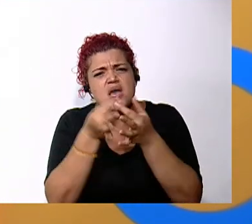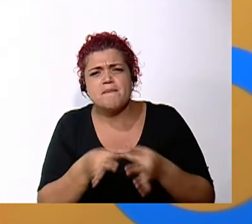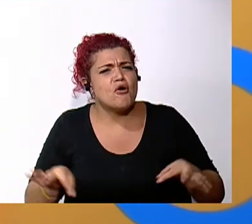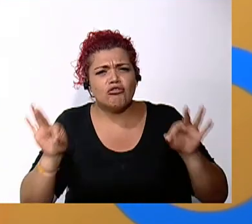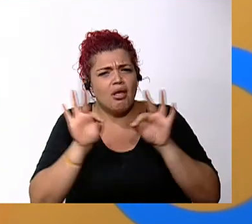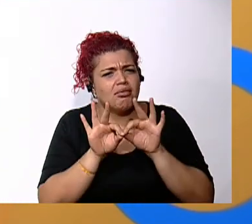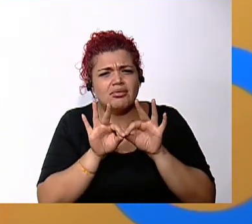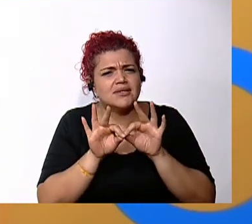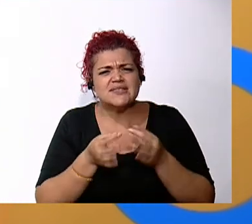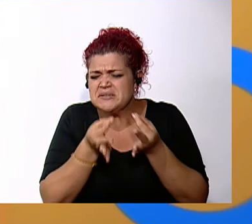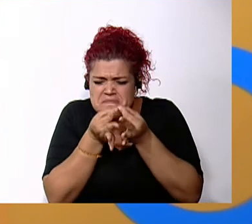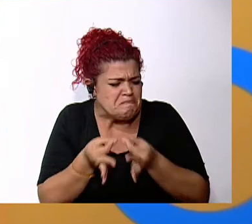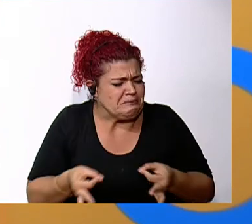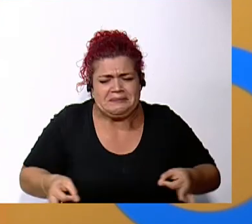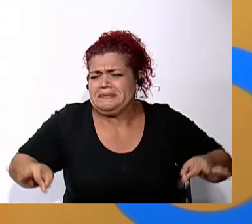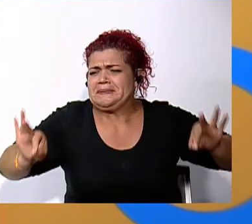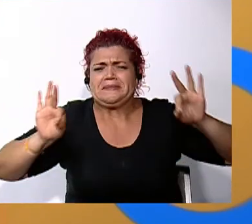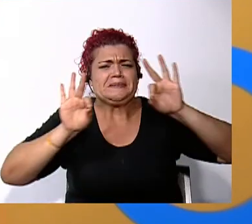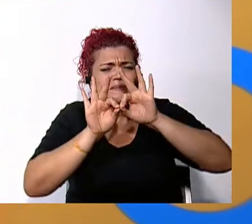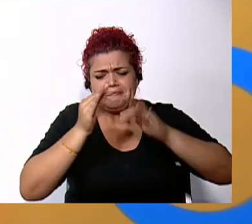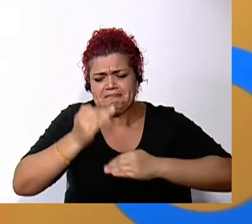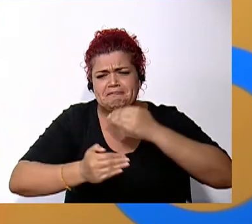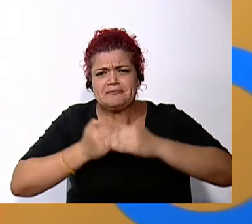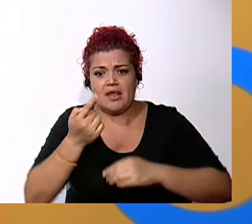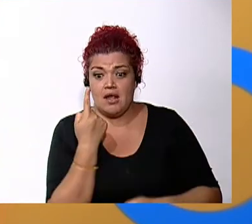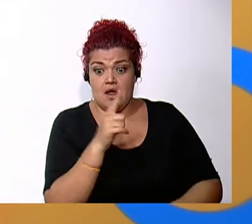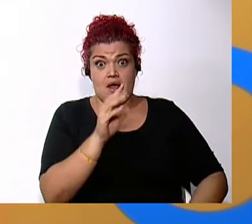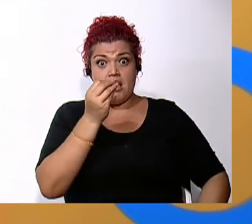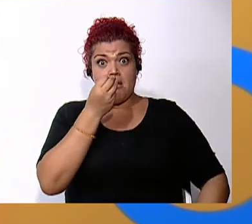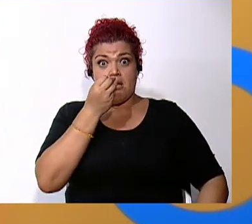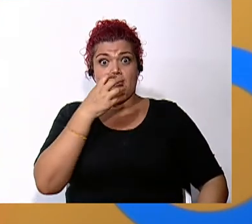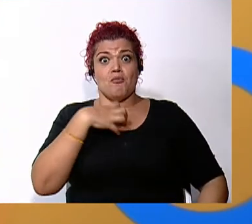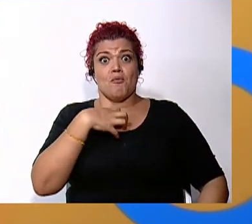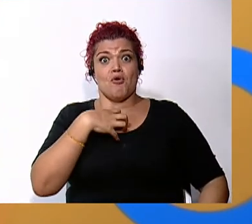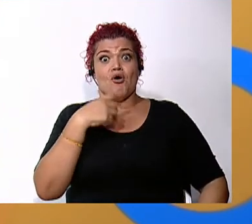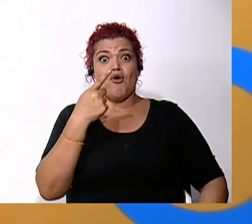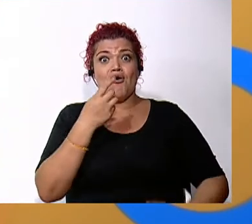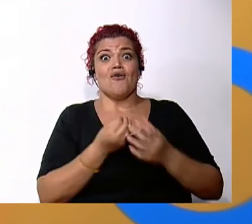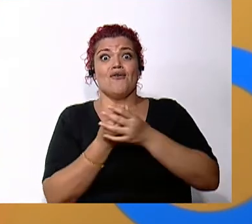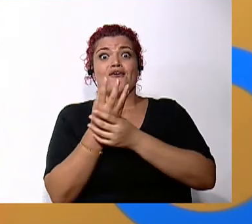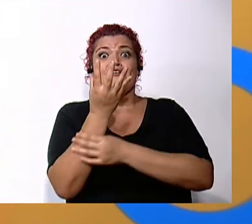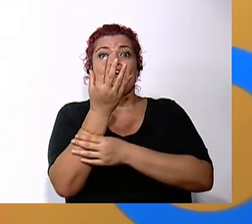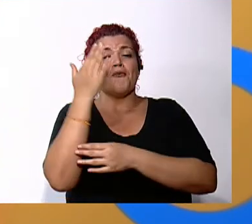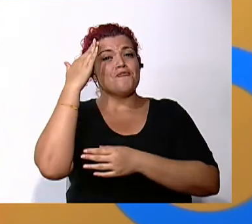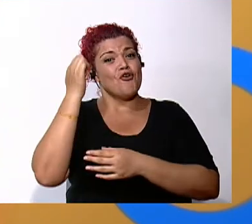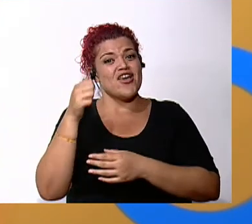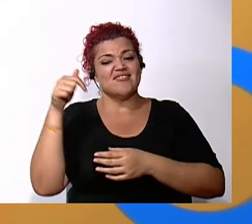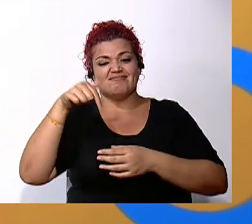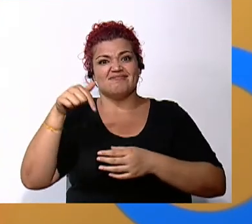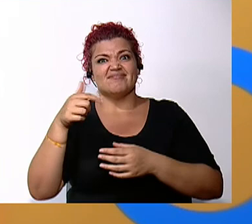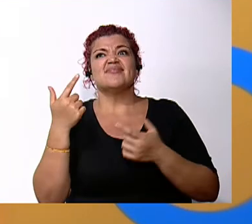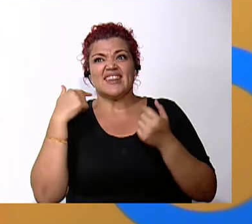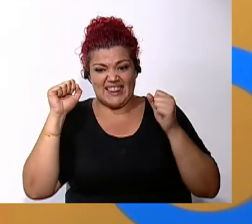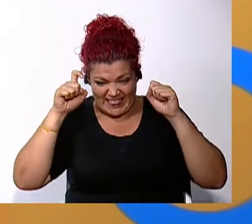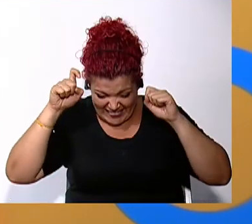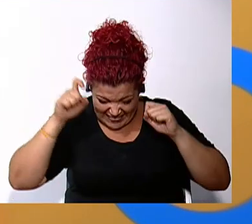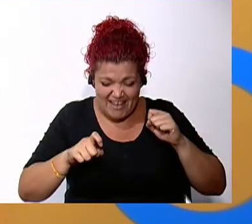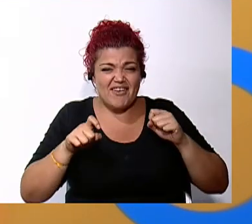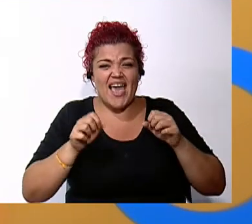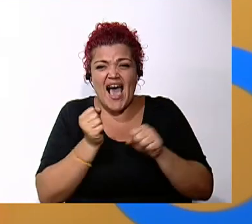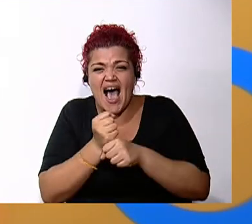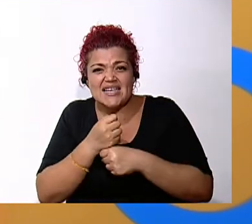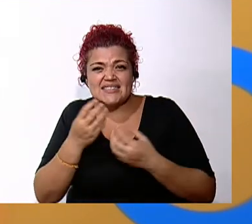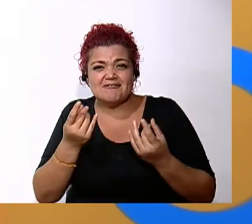importante. Importantísimo el proceso de la fotosíntesis, que ese tiene que darse en el ambiente, en las